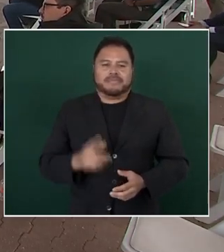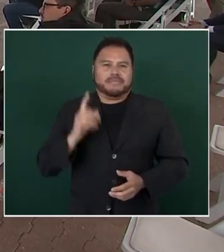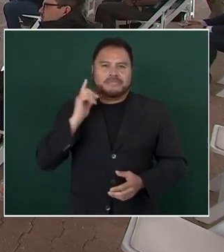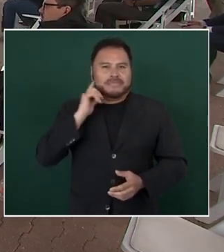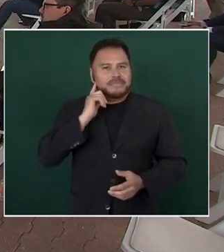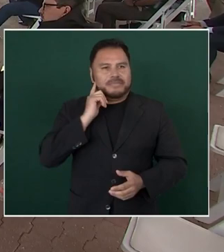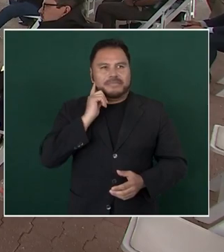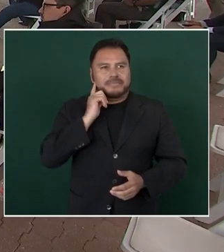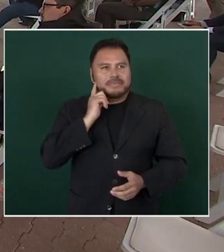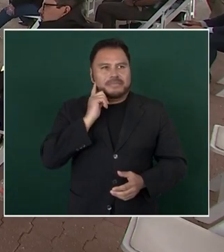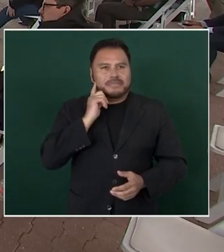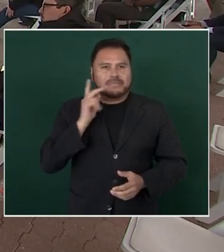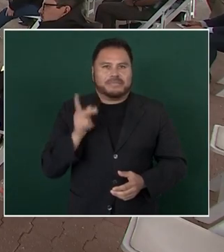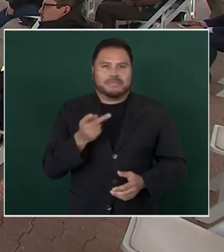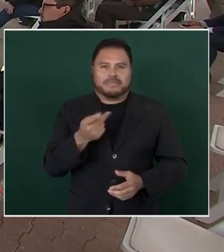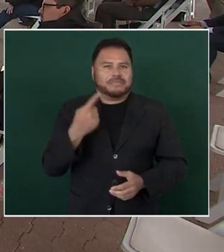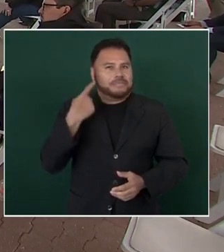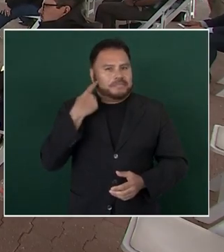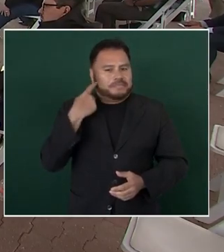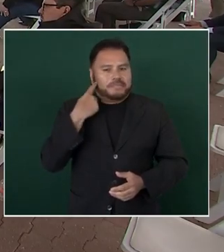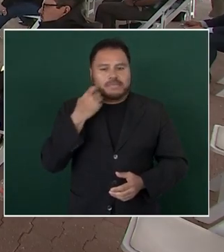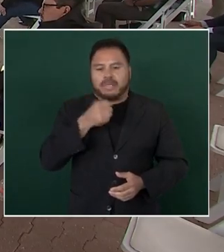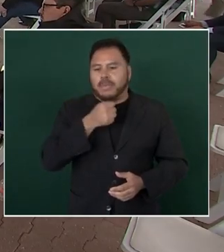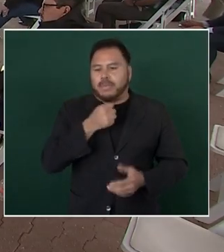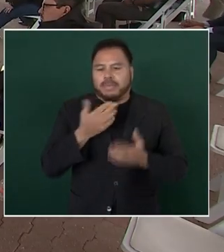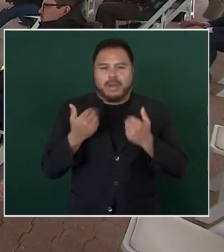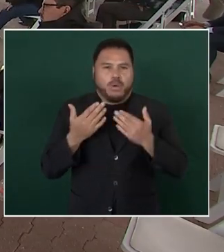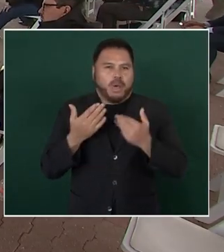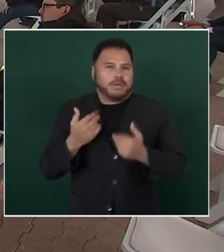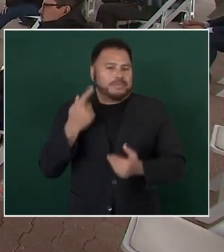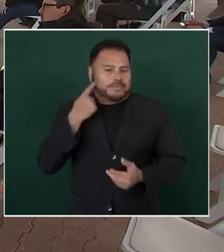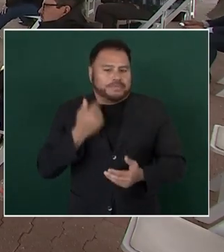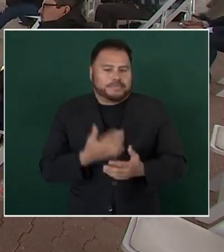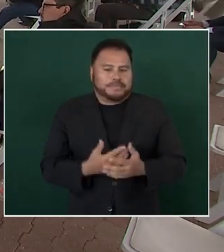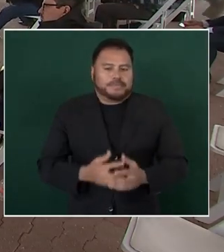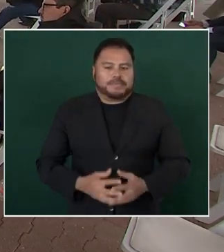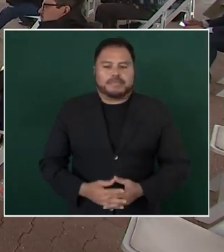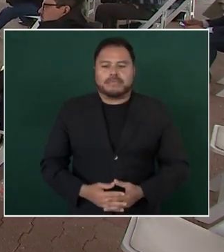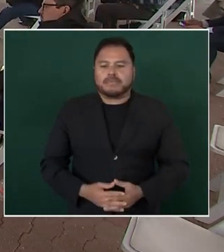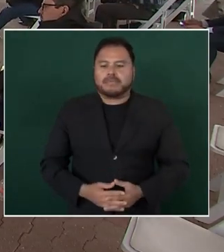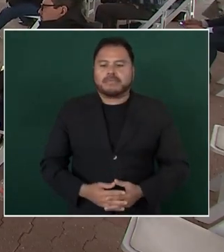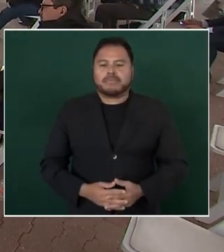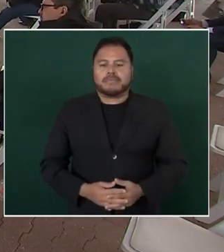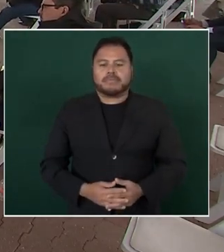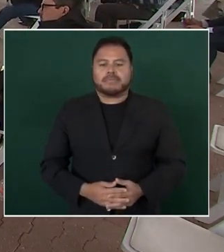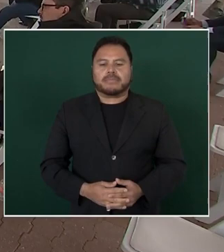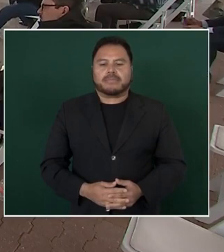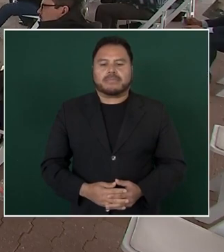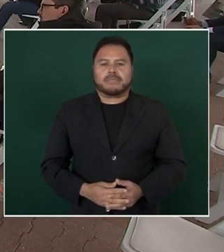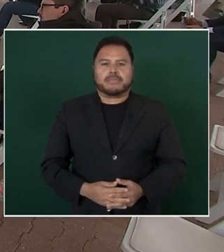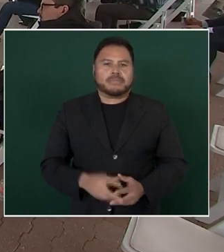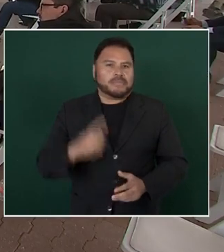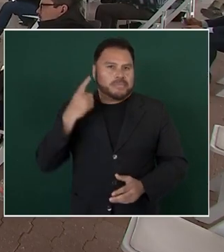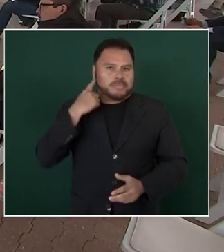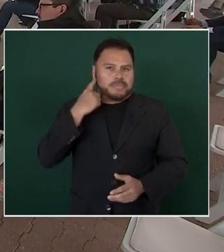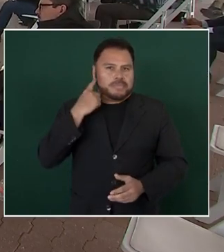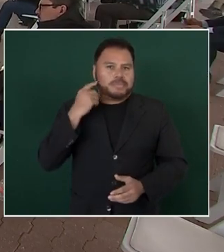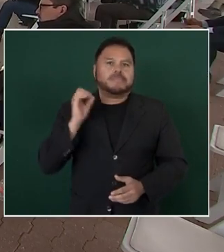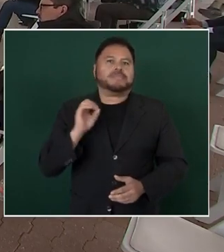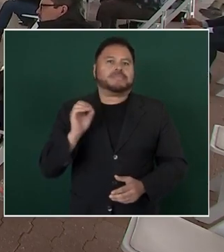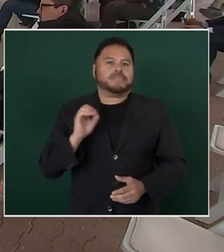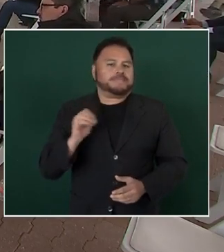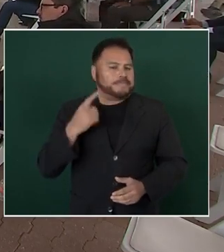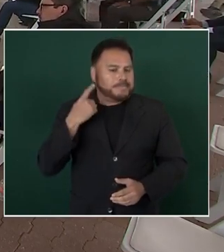se mantiene, porque pues bueno, un sector de San Felipe decide o quiere obtener la posibilidad de poder pescar. Y en el mismo sentido,